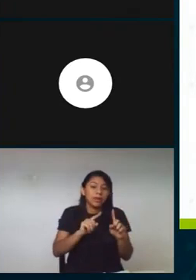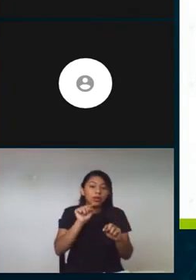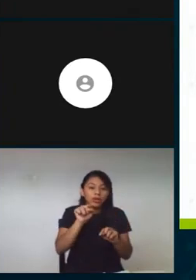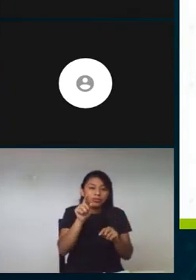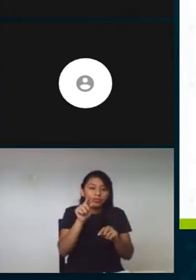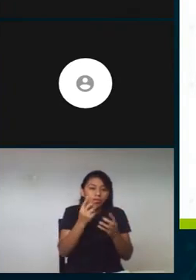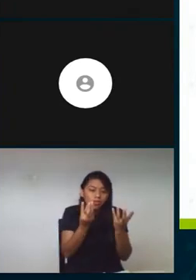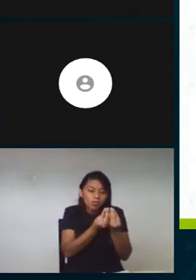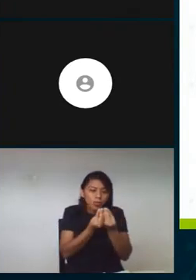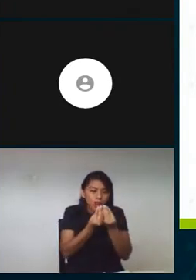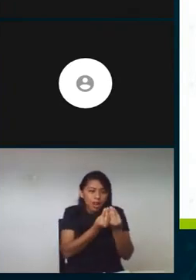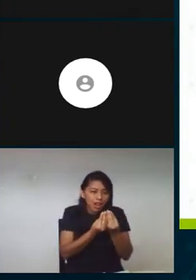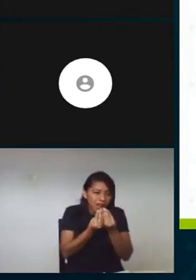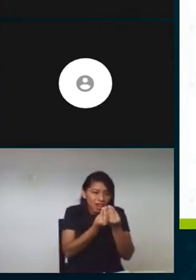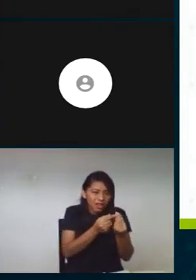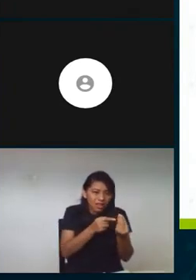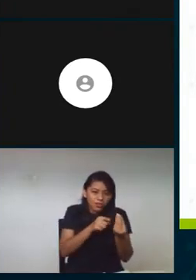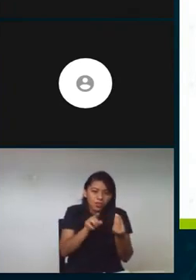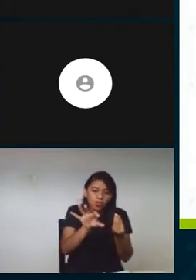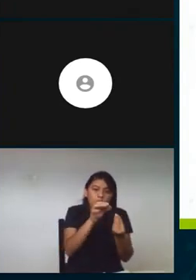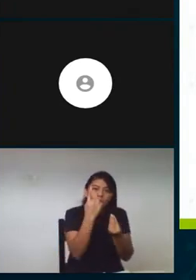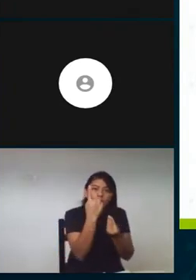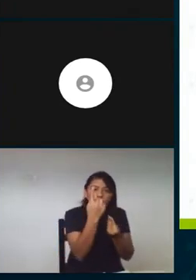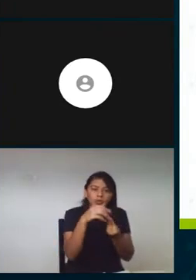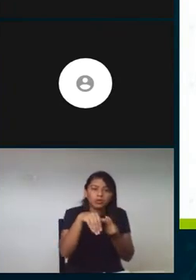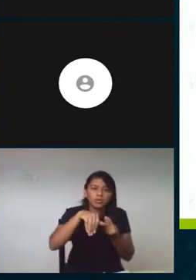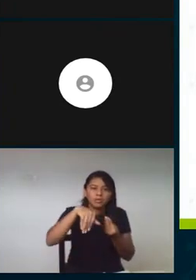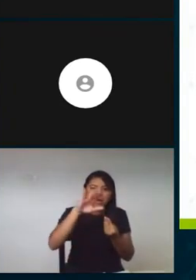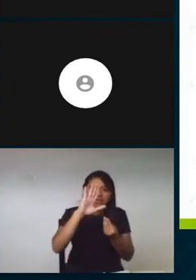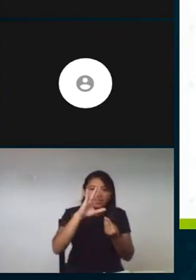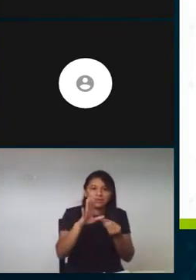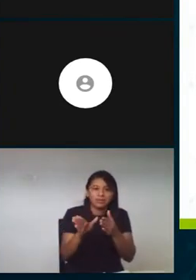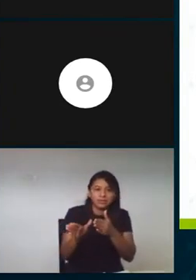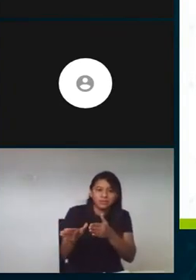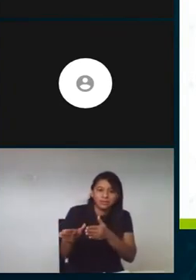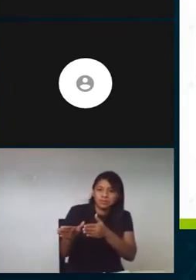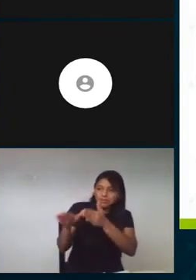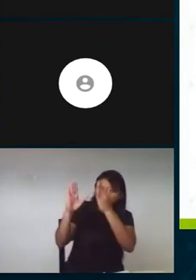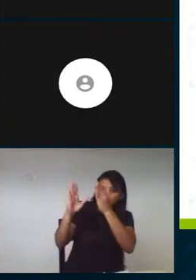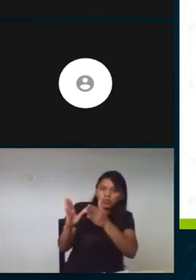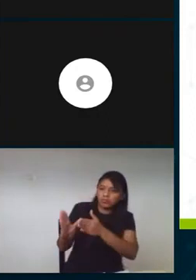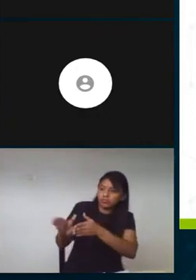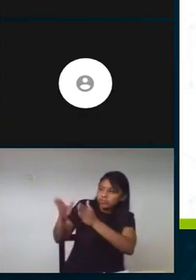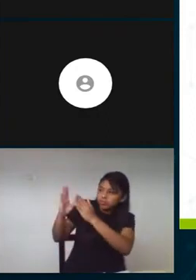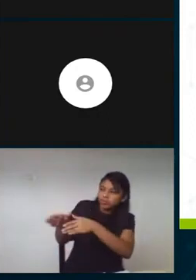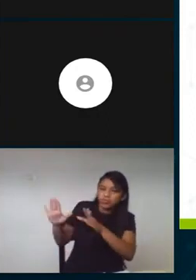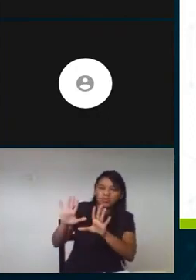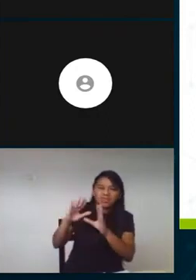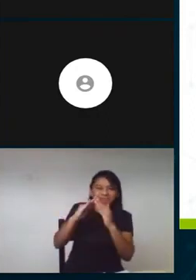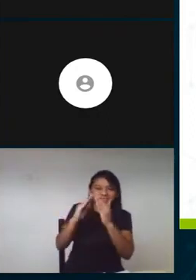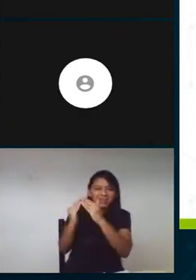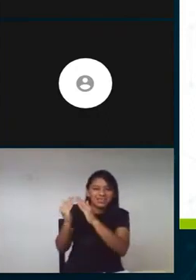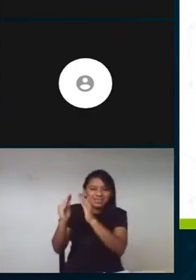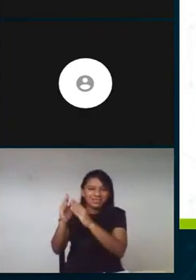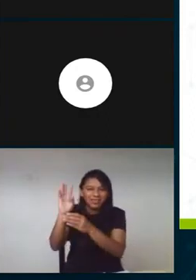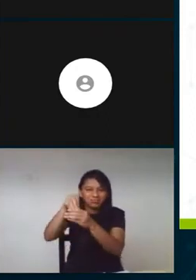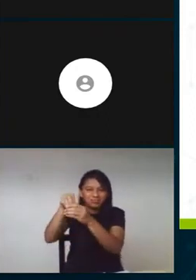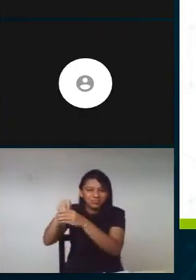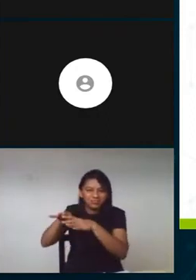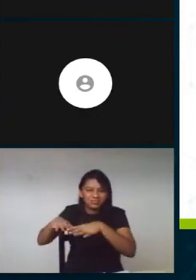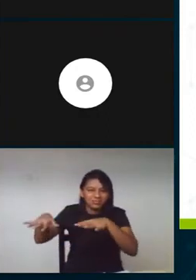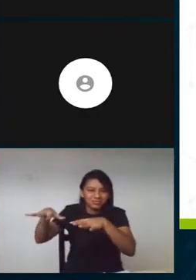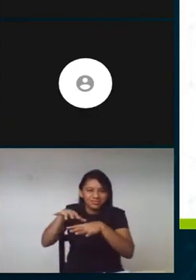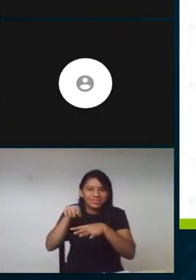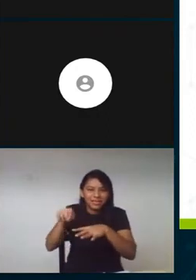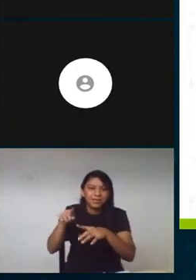acá? Ellos hicieron un sistema, pero para el compostaje. Funcionaba diseñar lo que